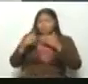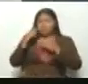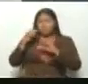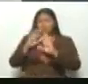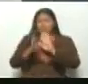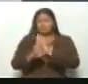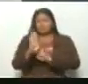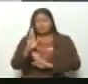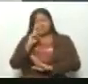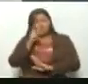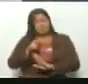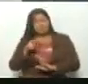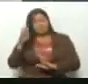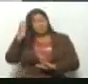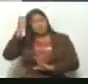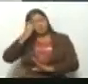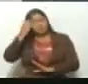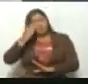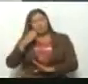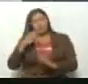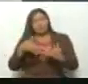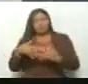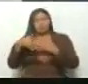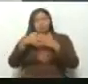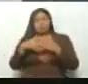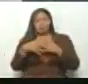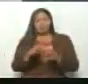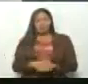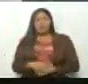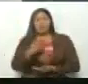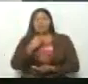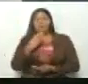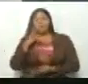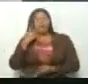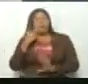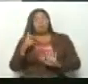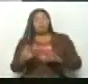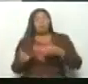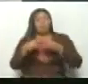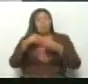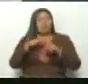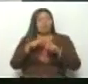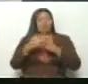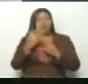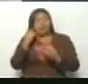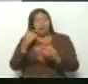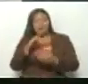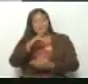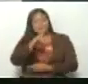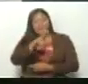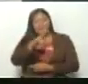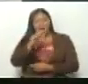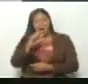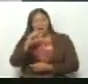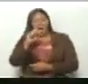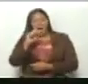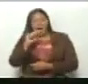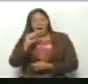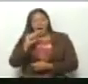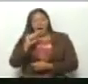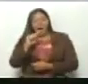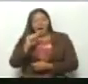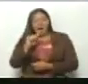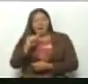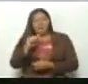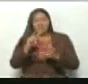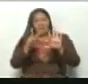inclusive el crecimiento de casos en Europa, en Estados Unidos y en Israel, es un ejemplo asociado a la circulación de BA5. ¿Y es una variante leve o una variante leve? Es